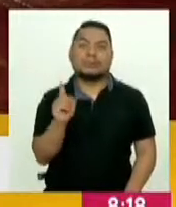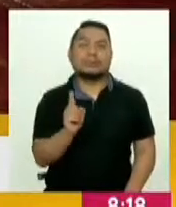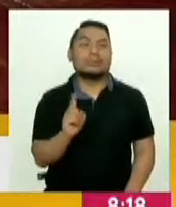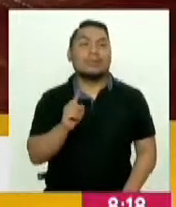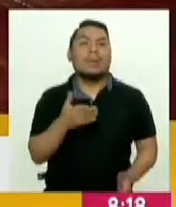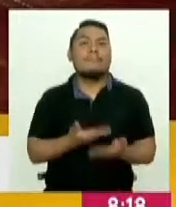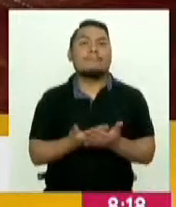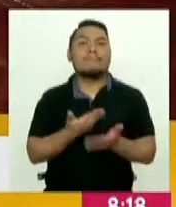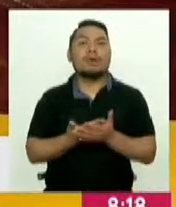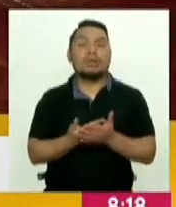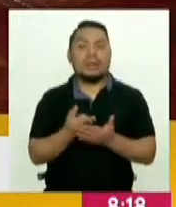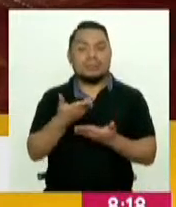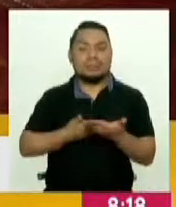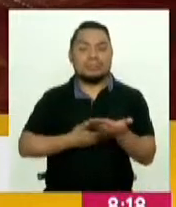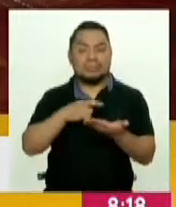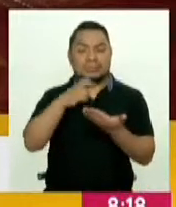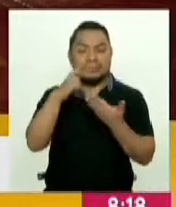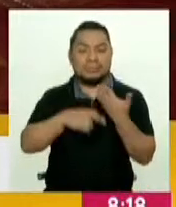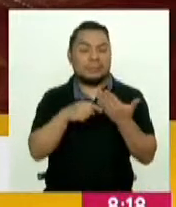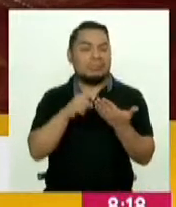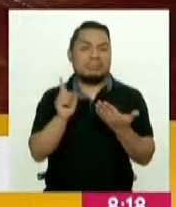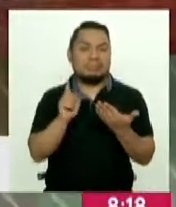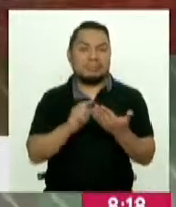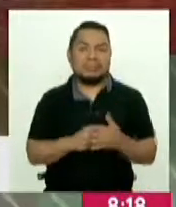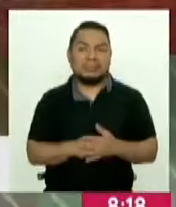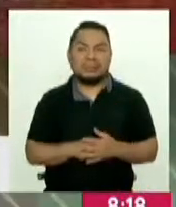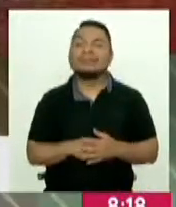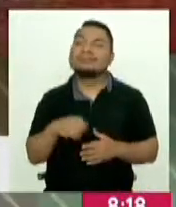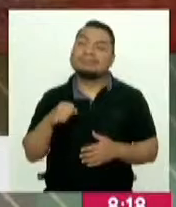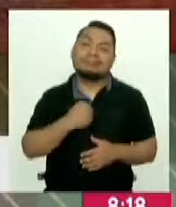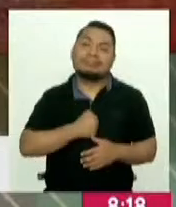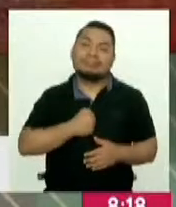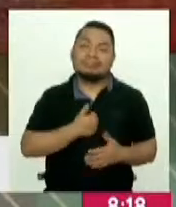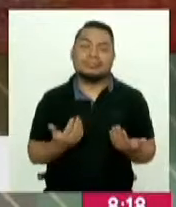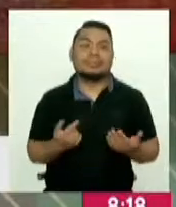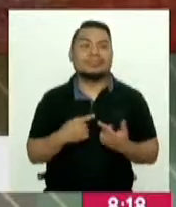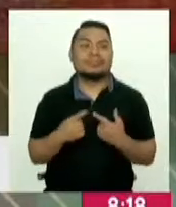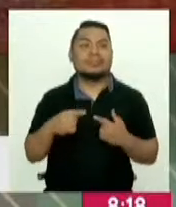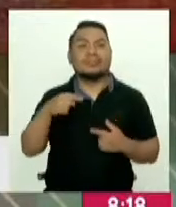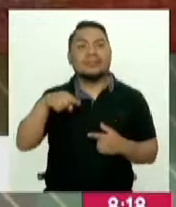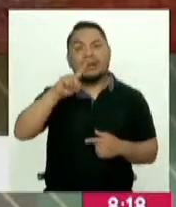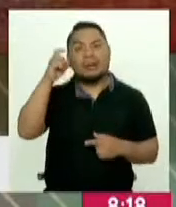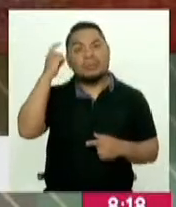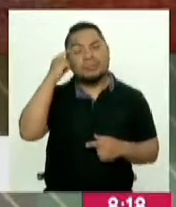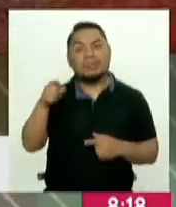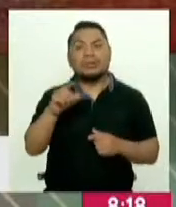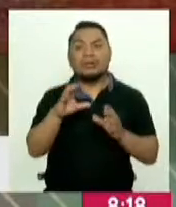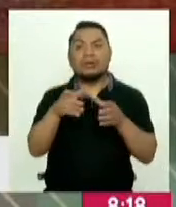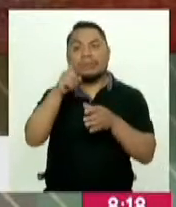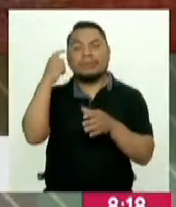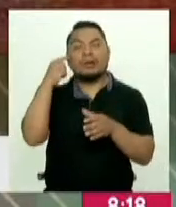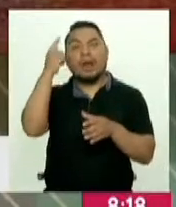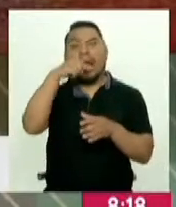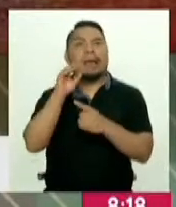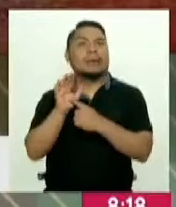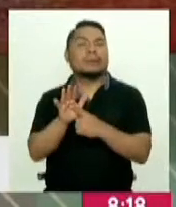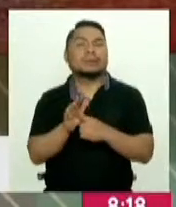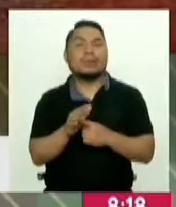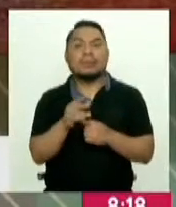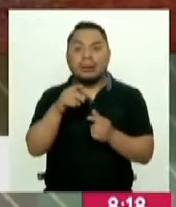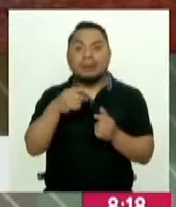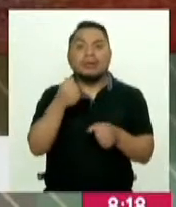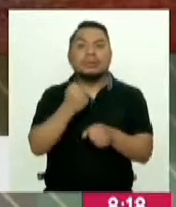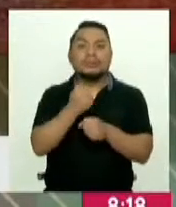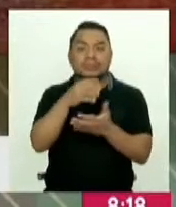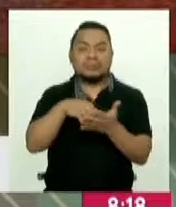que proponen. Lamentablemente es así, ¿no? Es una personalización excesiva de la política. Los partidos que han colapsado